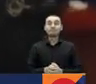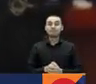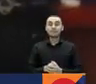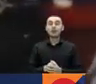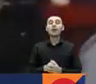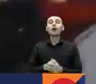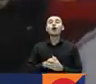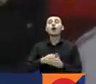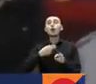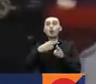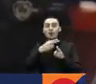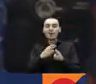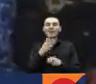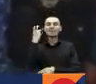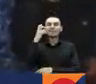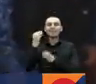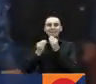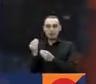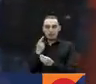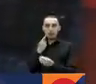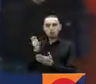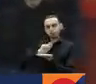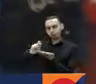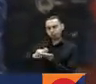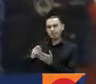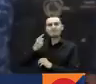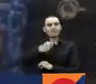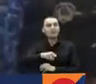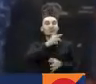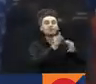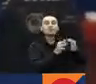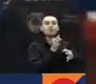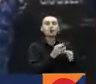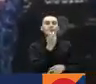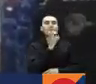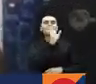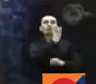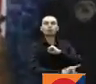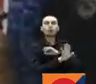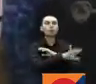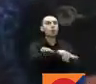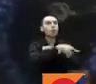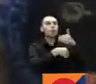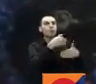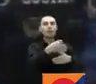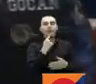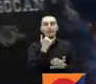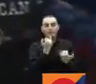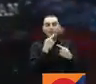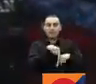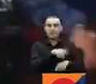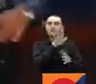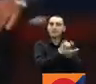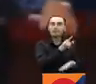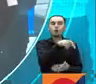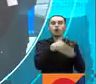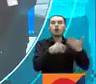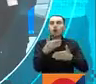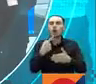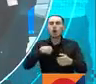la fiscalía hará llegar el escrito de acusación a un juez penal. Las víctimas esperan que Johnny también responda por el delito de